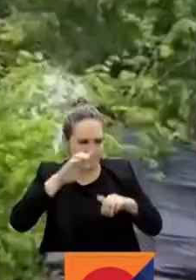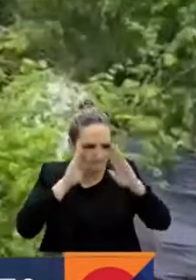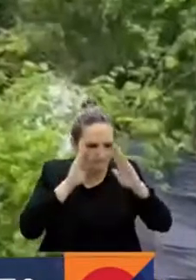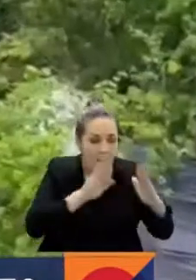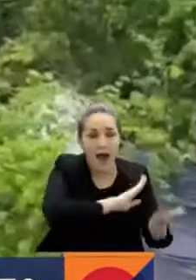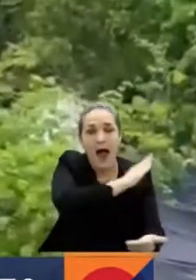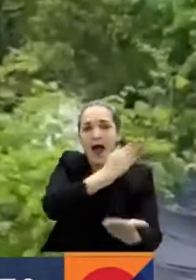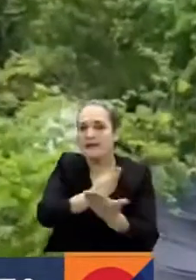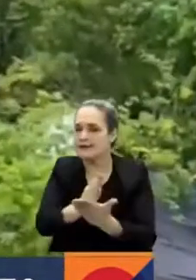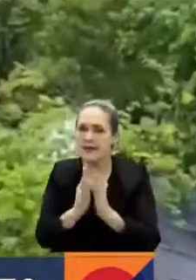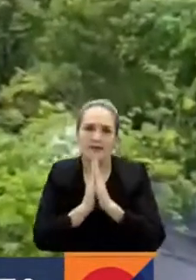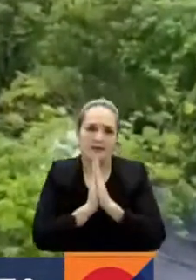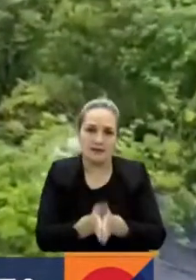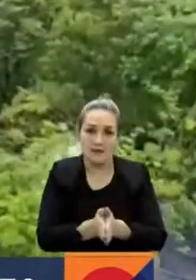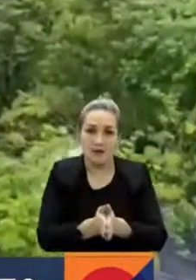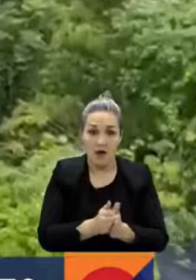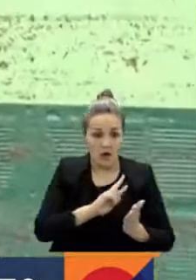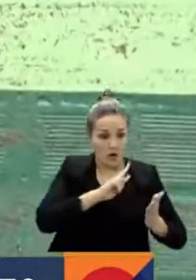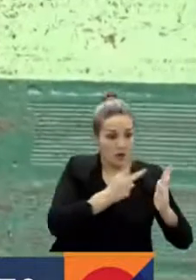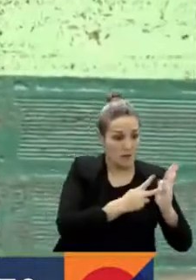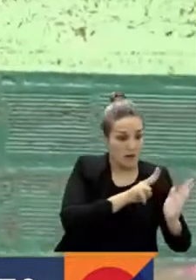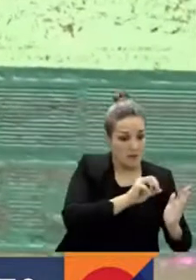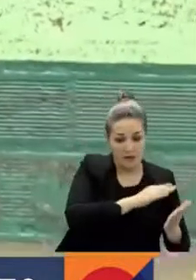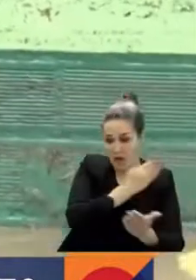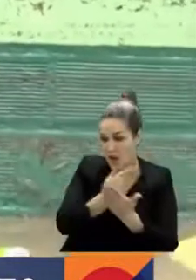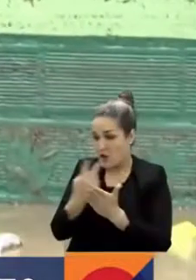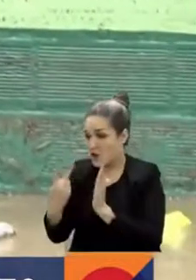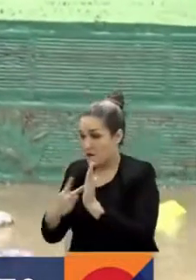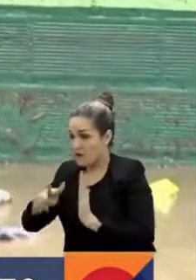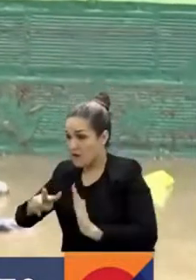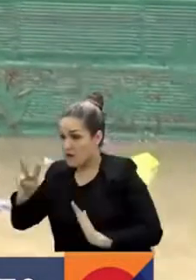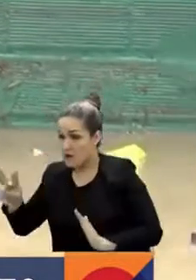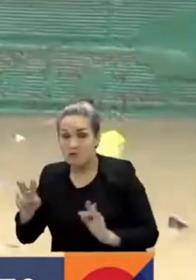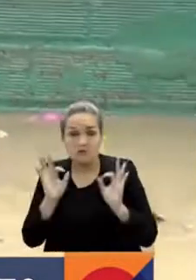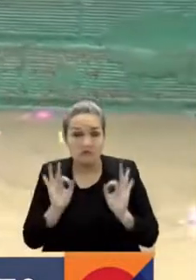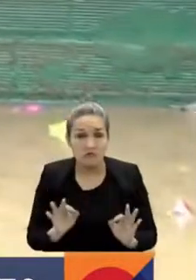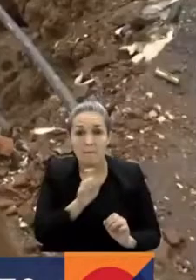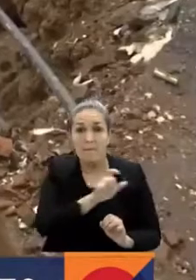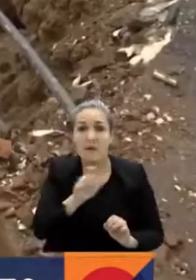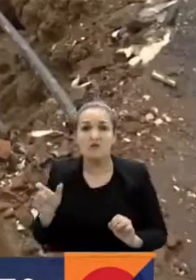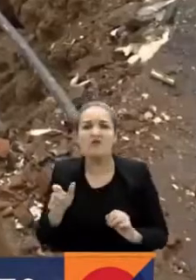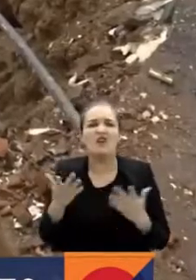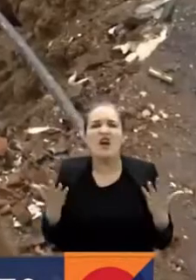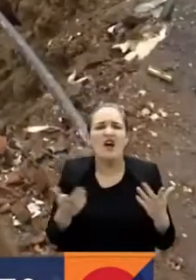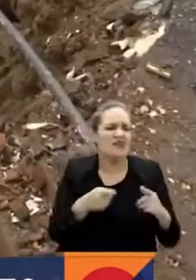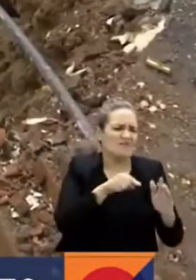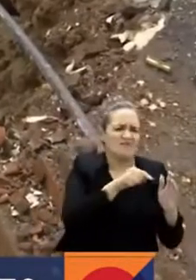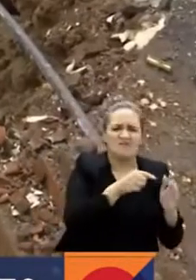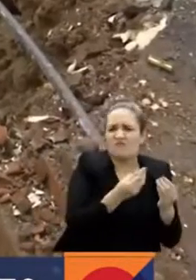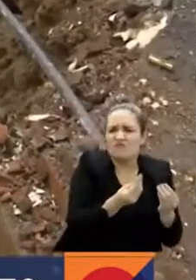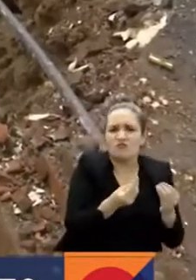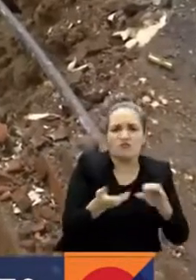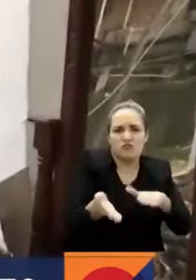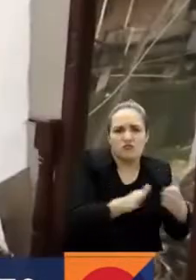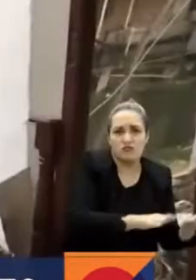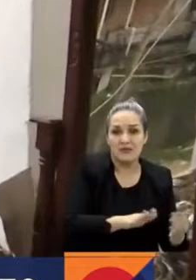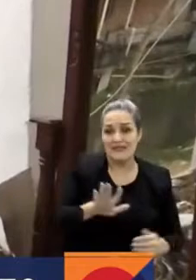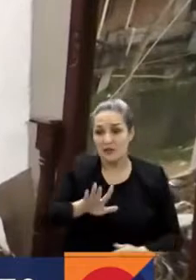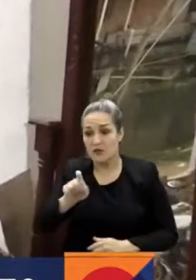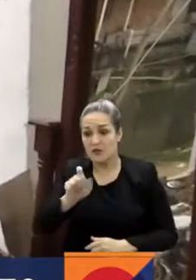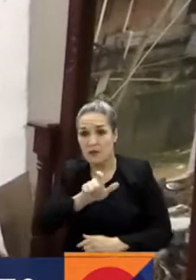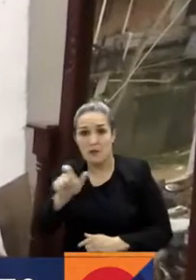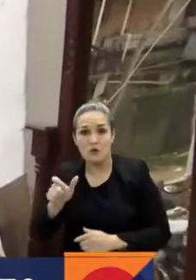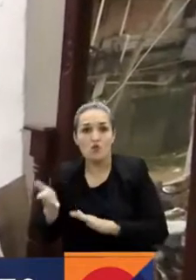entre 2020 y 2022. 56 personas murieron este año en emergencias y 6 municipios reportan afectaciones por